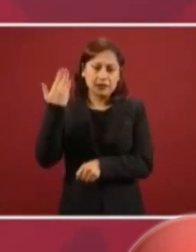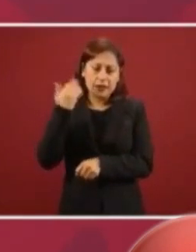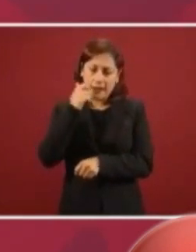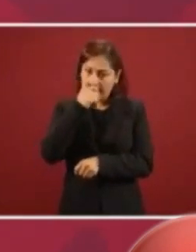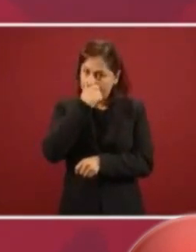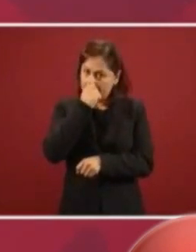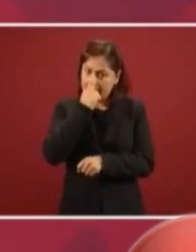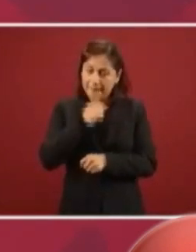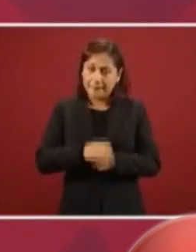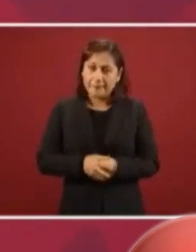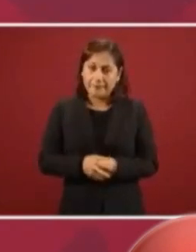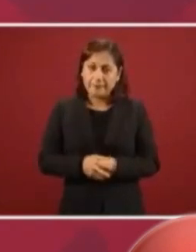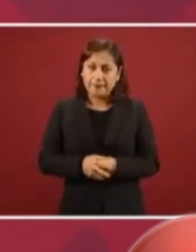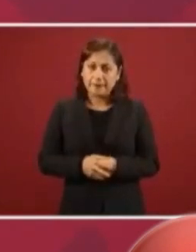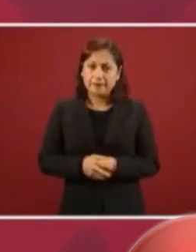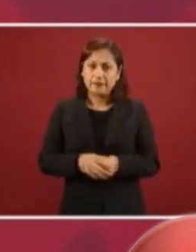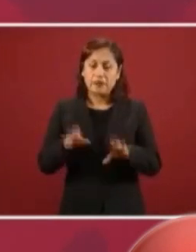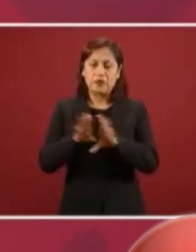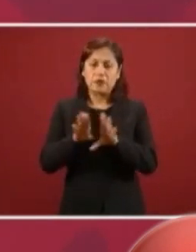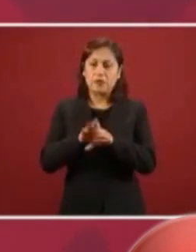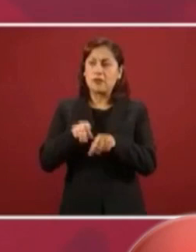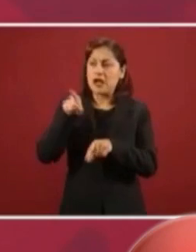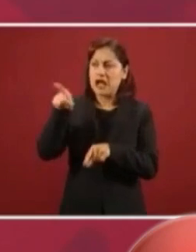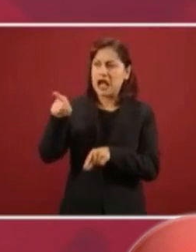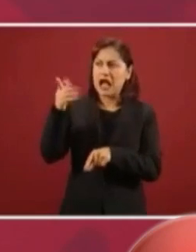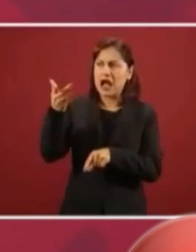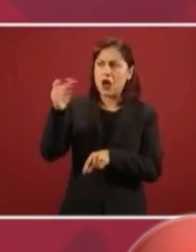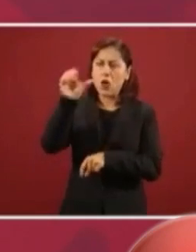del modelo económico neoliberal